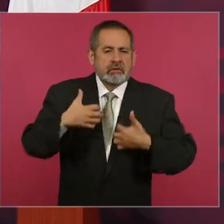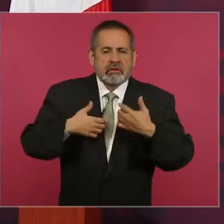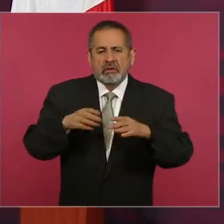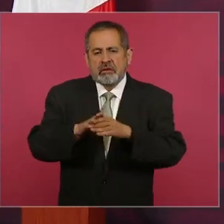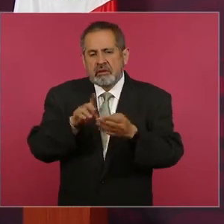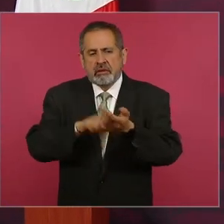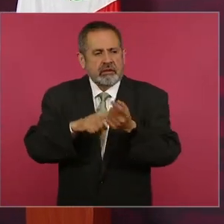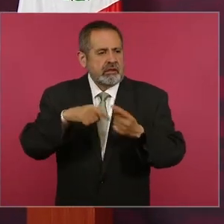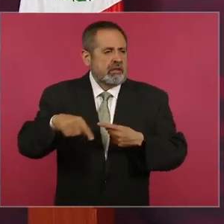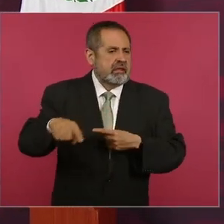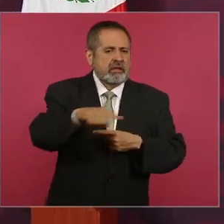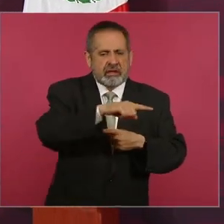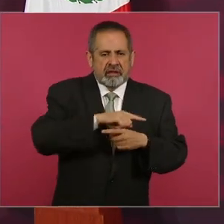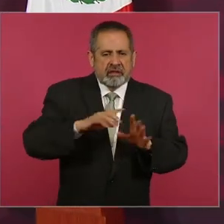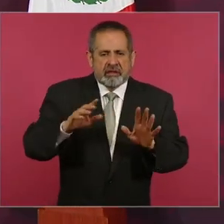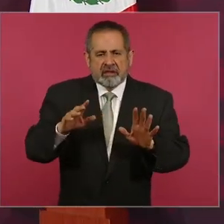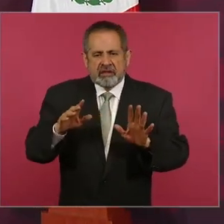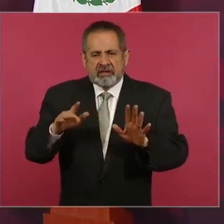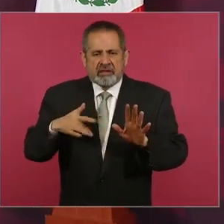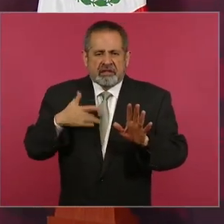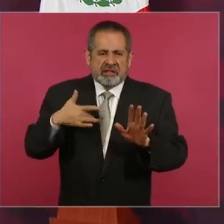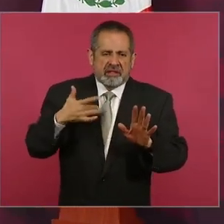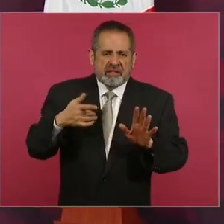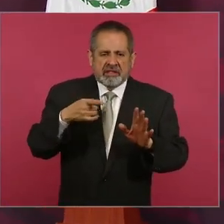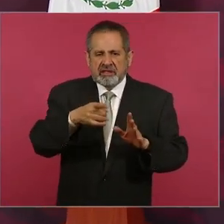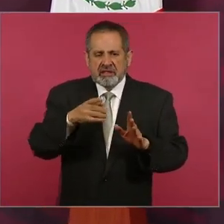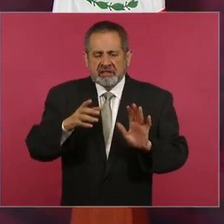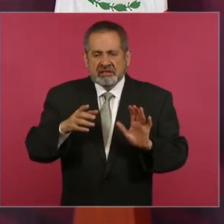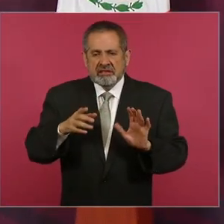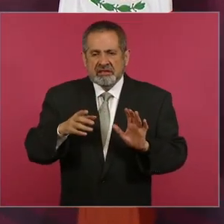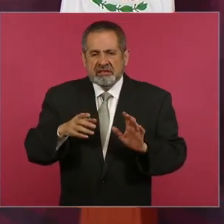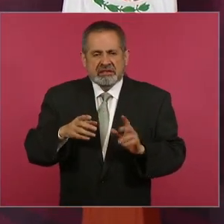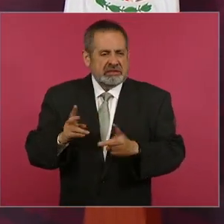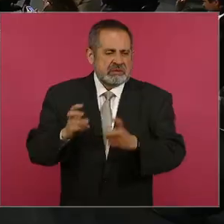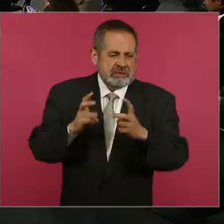en quienes estaban acostumbrados a la corrupción.